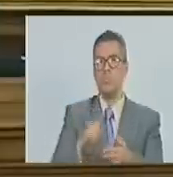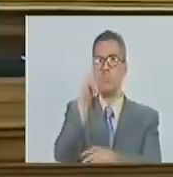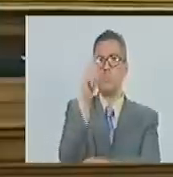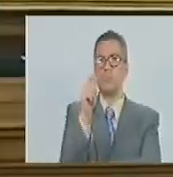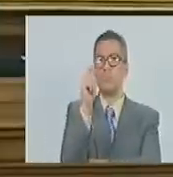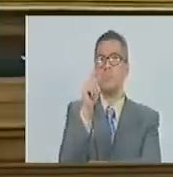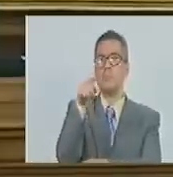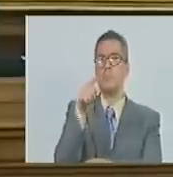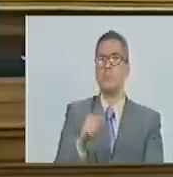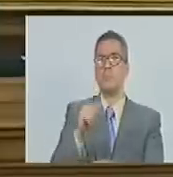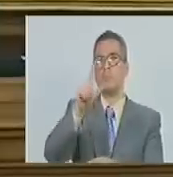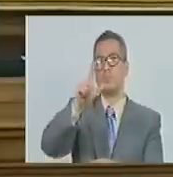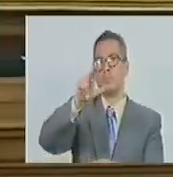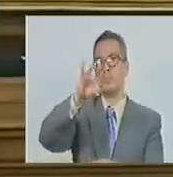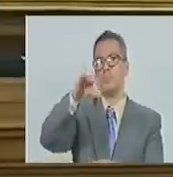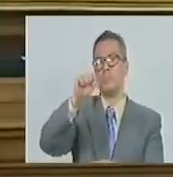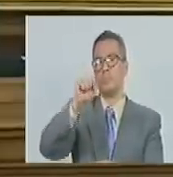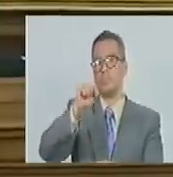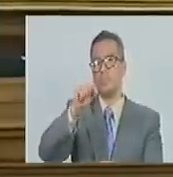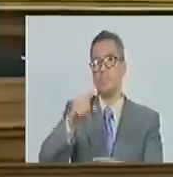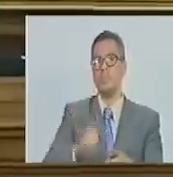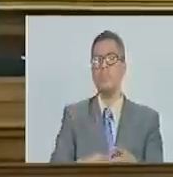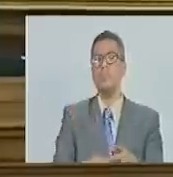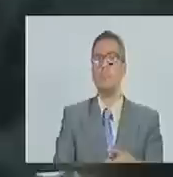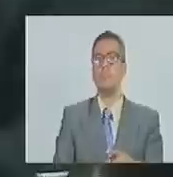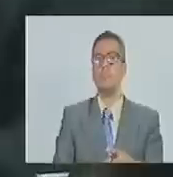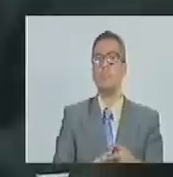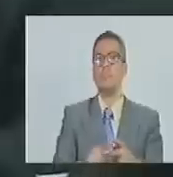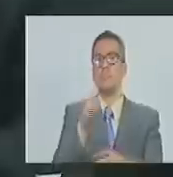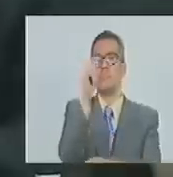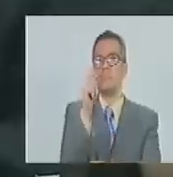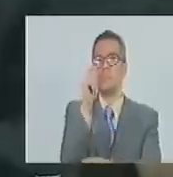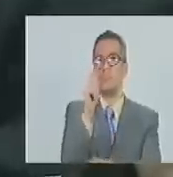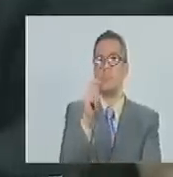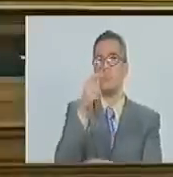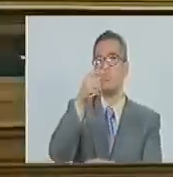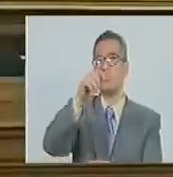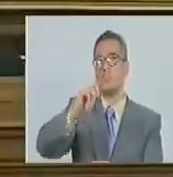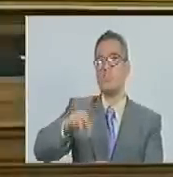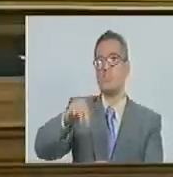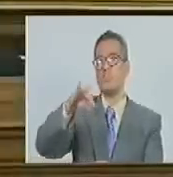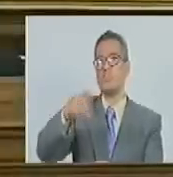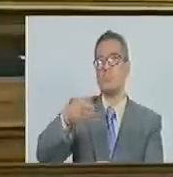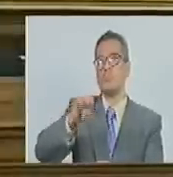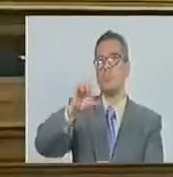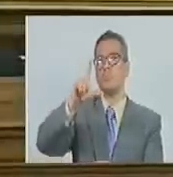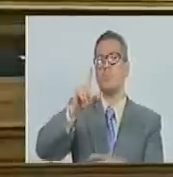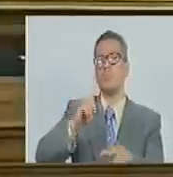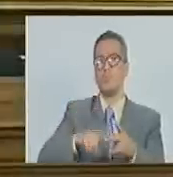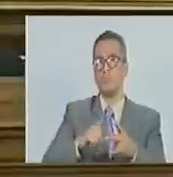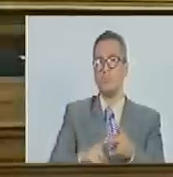al diputado Luis Augusto Romero, al diputado Miguel Salazar